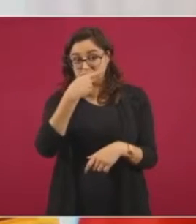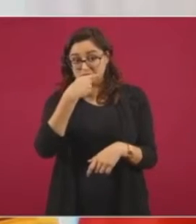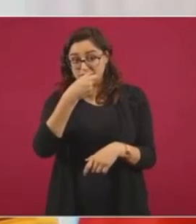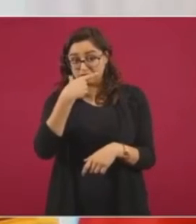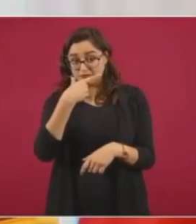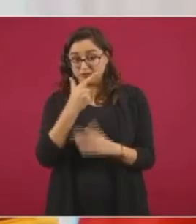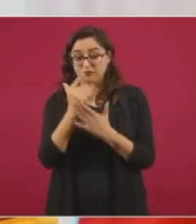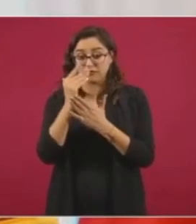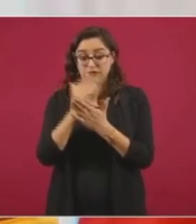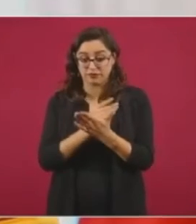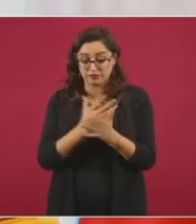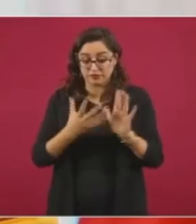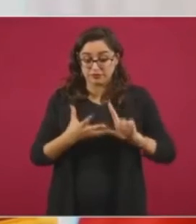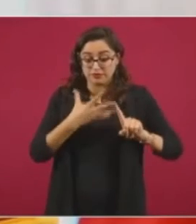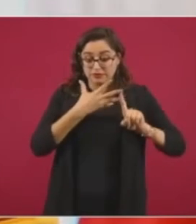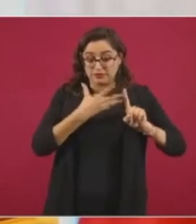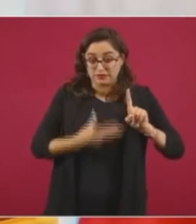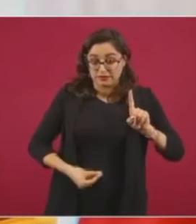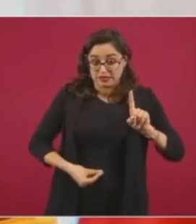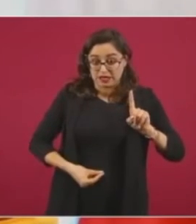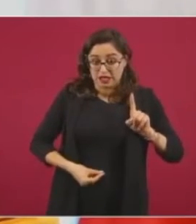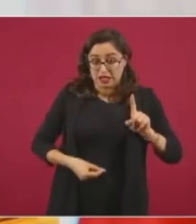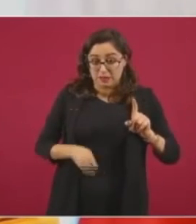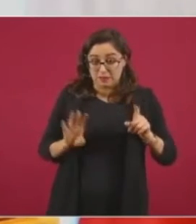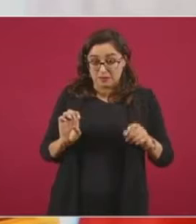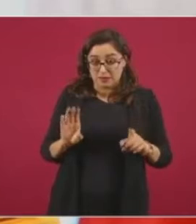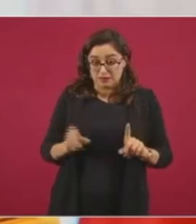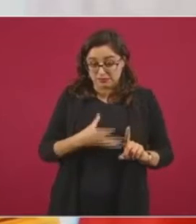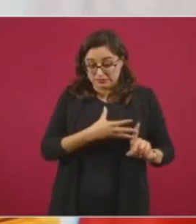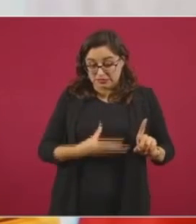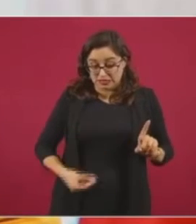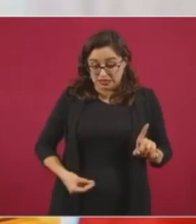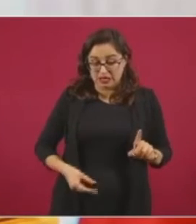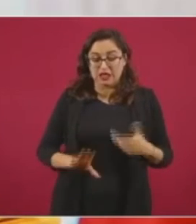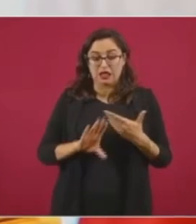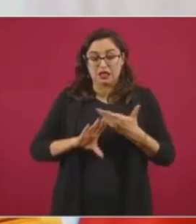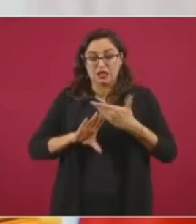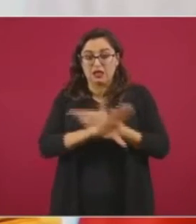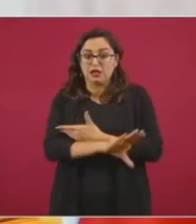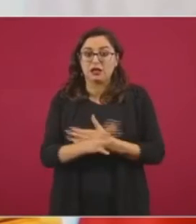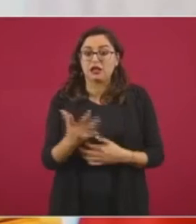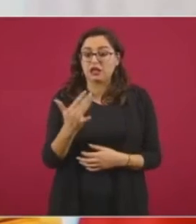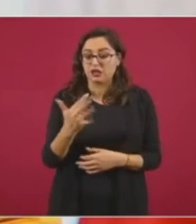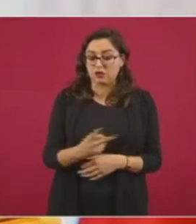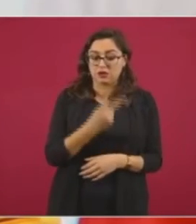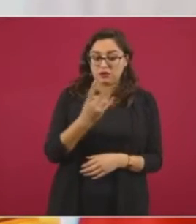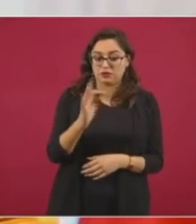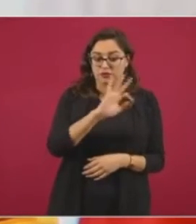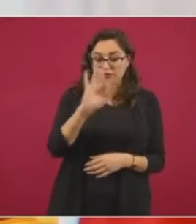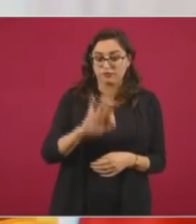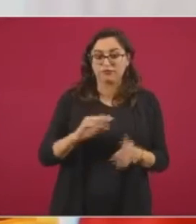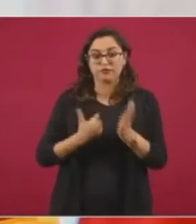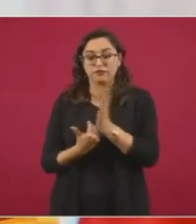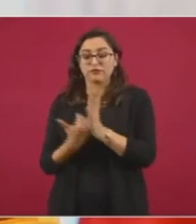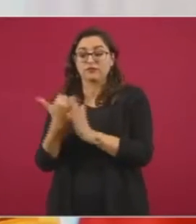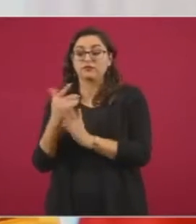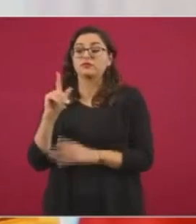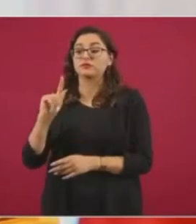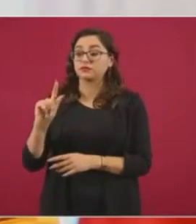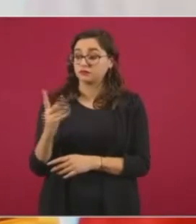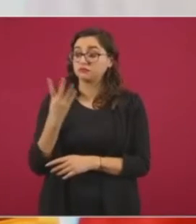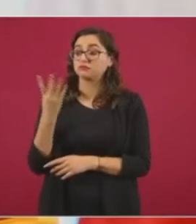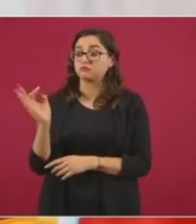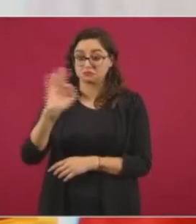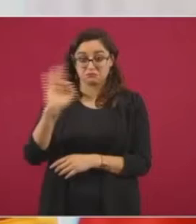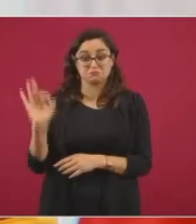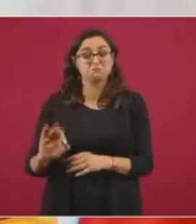que reduce las probabilidades de transmitir el virus a sus hijos, aumentó de 52% en el 2010 a